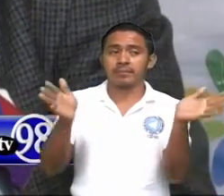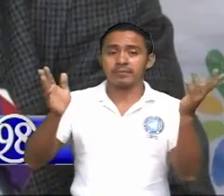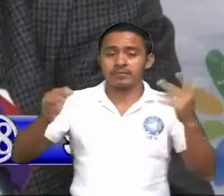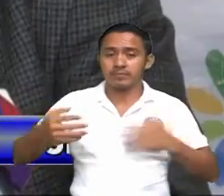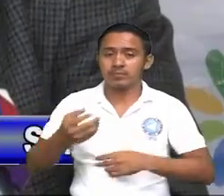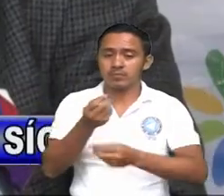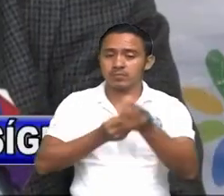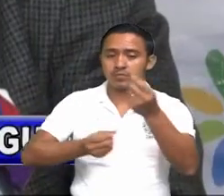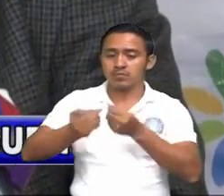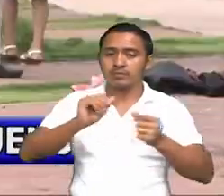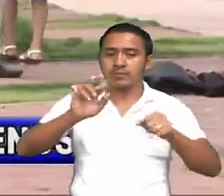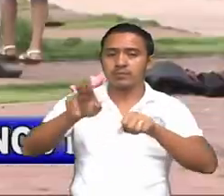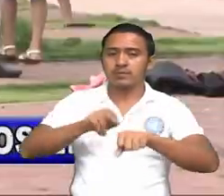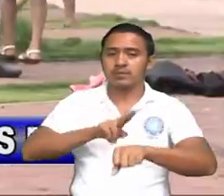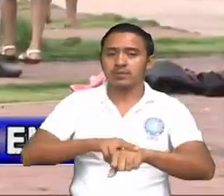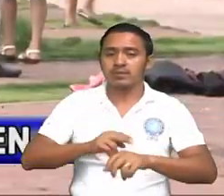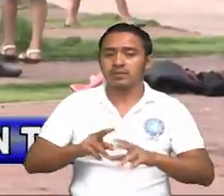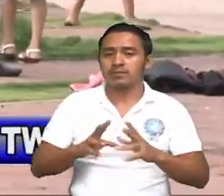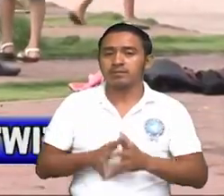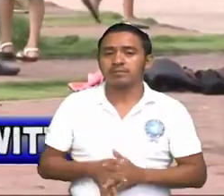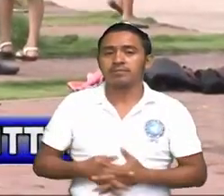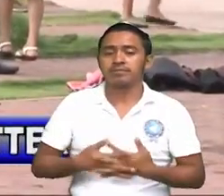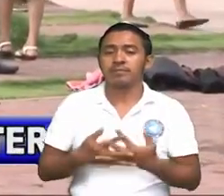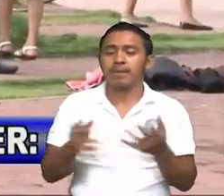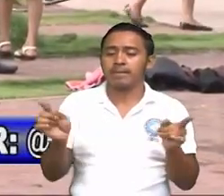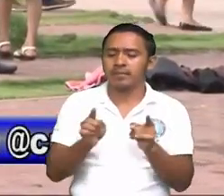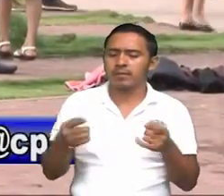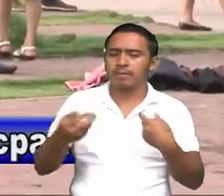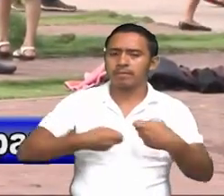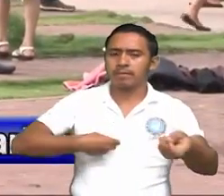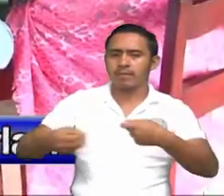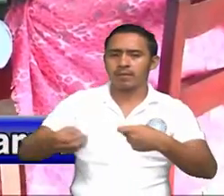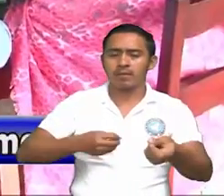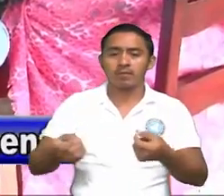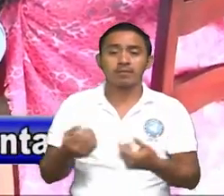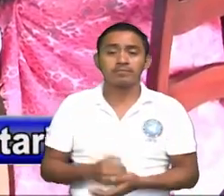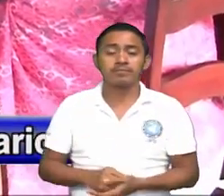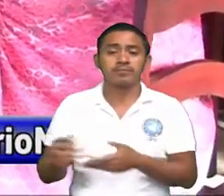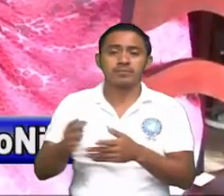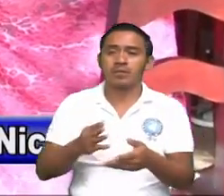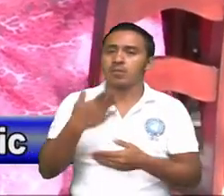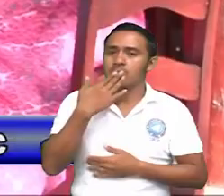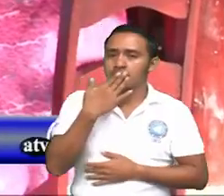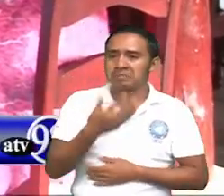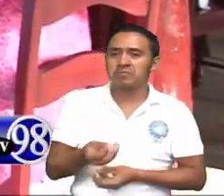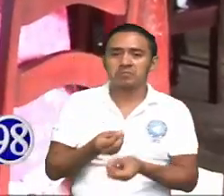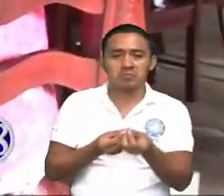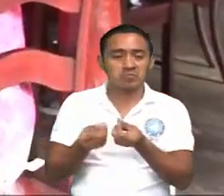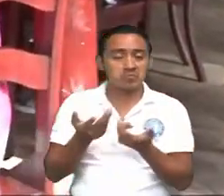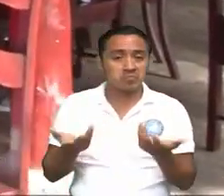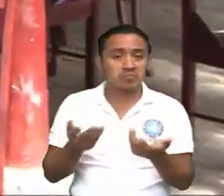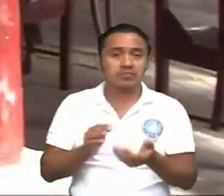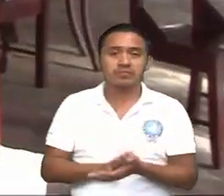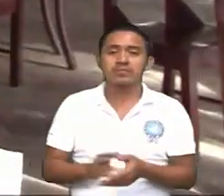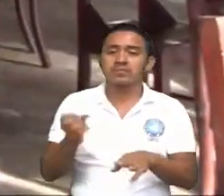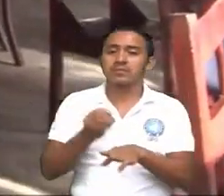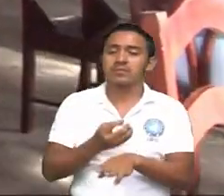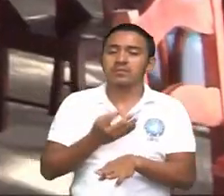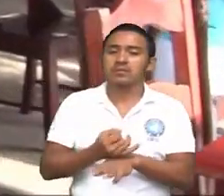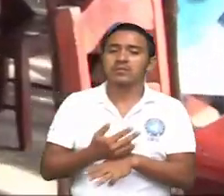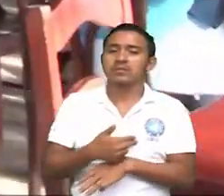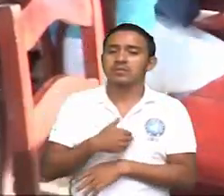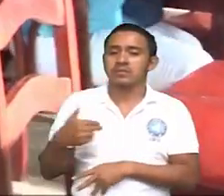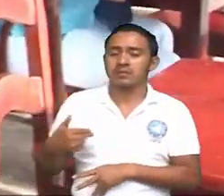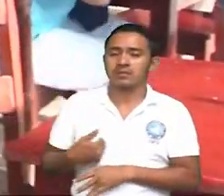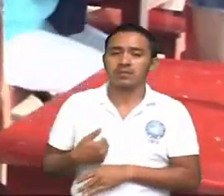la economía de Nicaragua. Los pequeños emprendedores y empresarios obtuvieron muy buenas ganancias. Las alcaldías del país